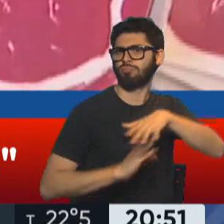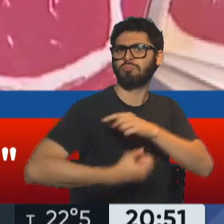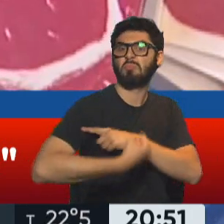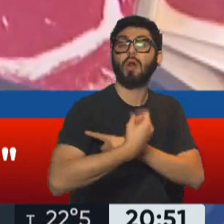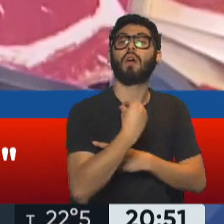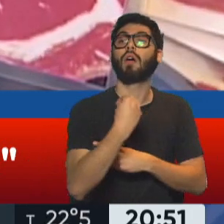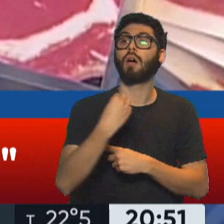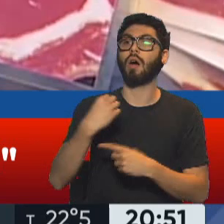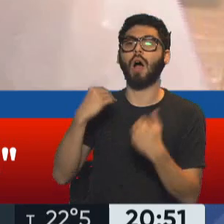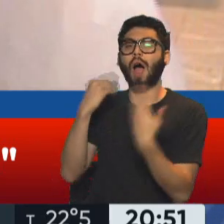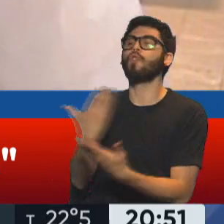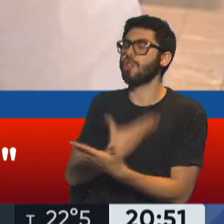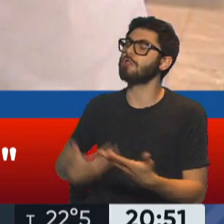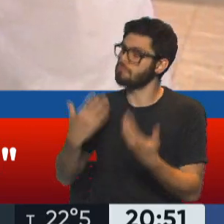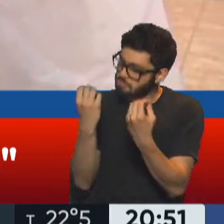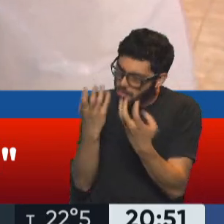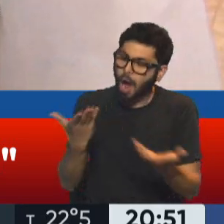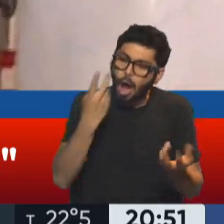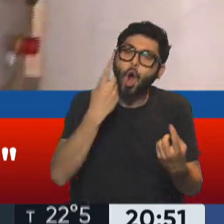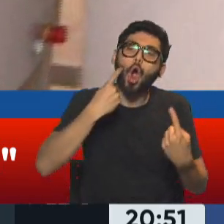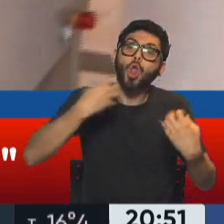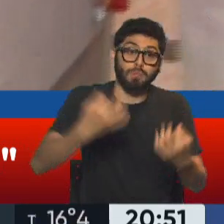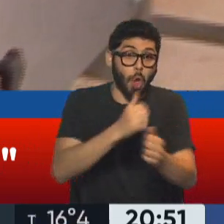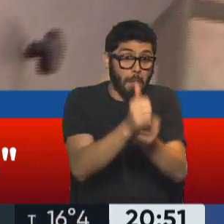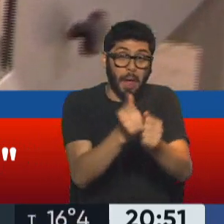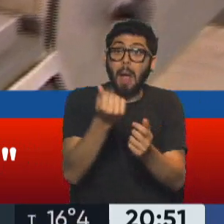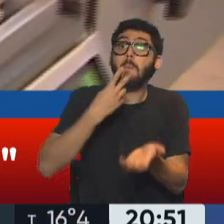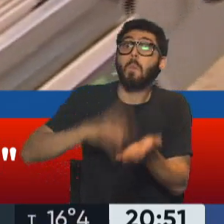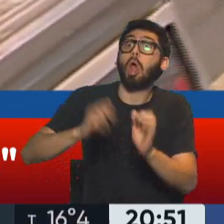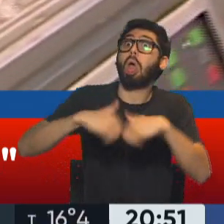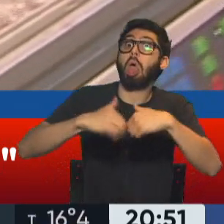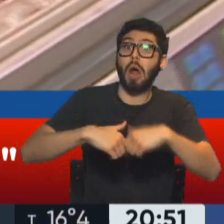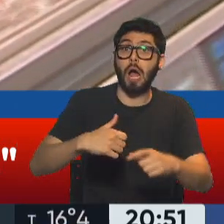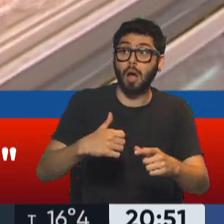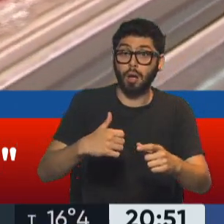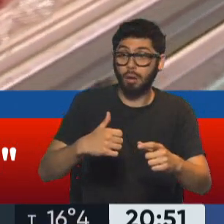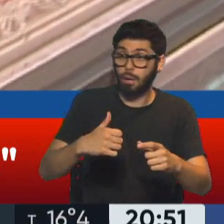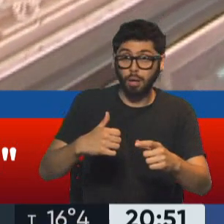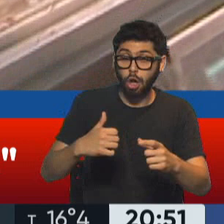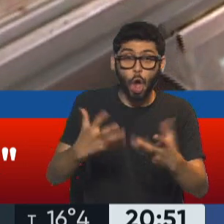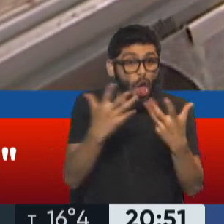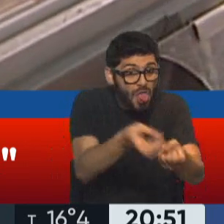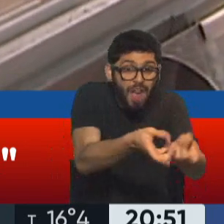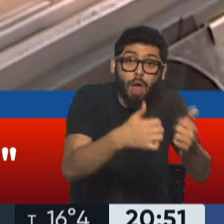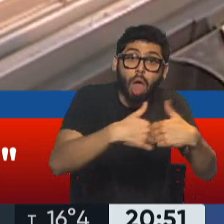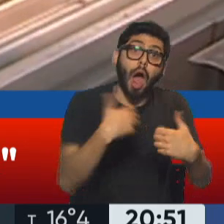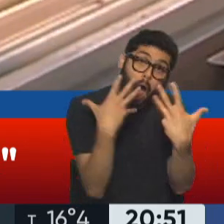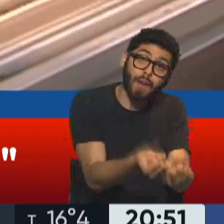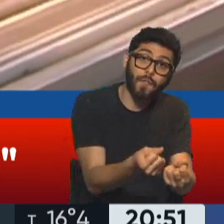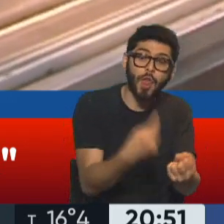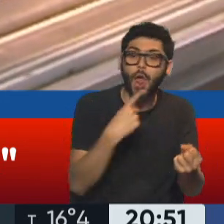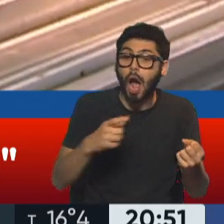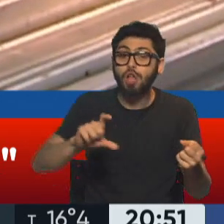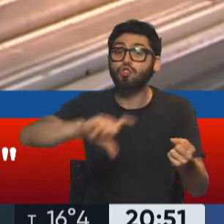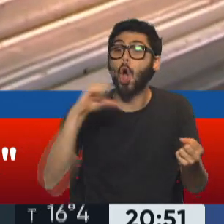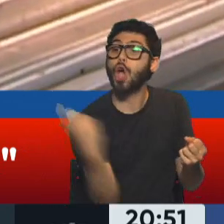del Estado para controlar y regular empresas que evaden, salió a defender los evasores y trató de trasladar a la sociedad como